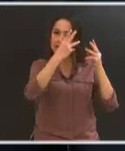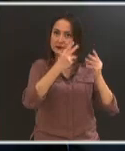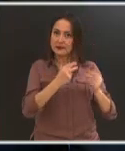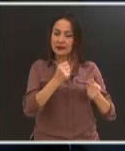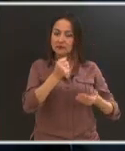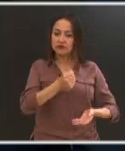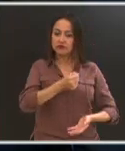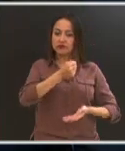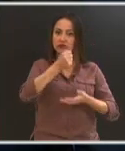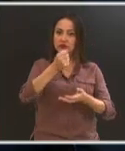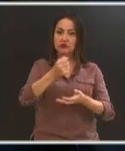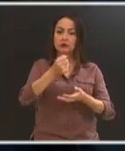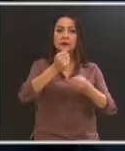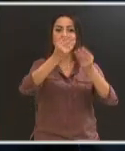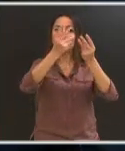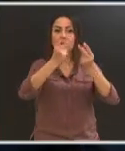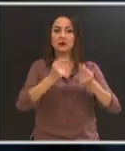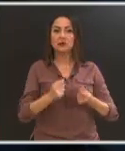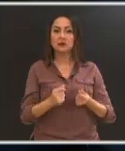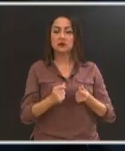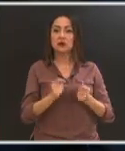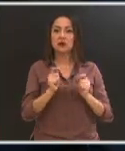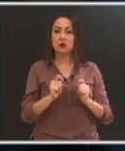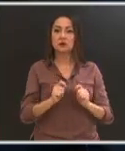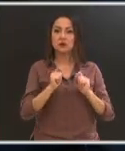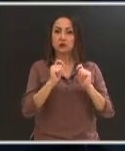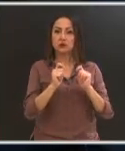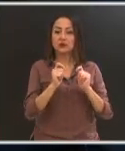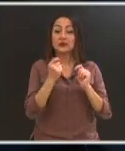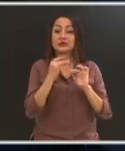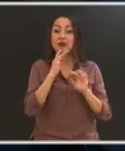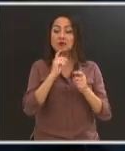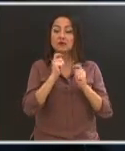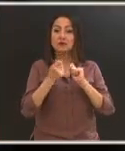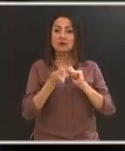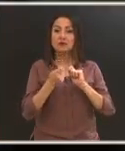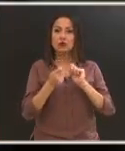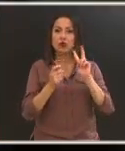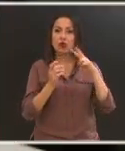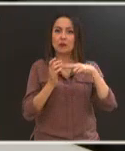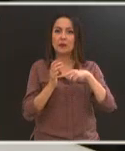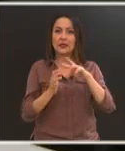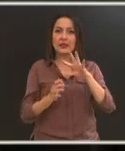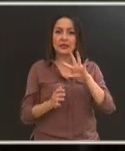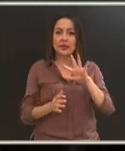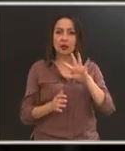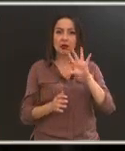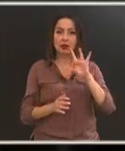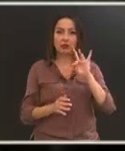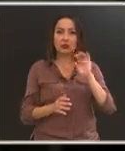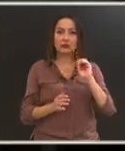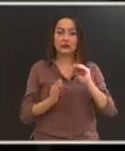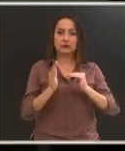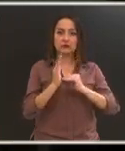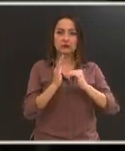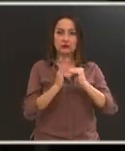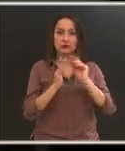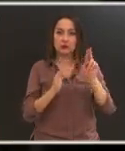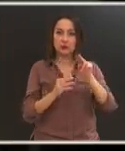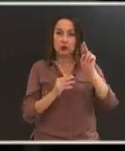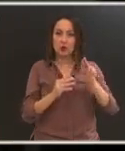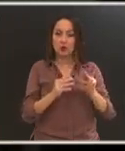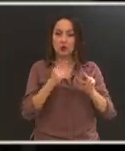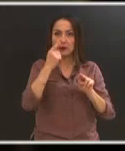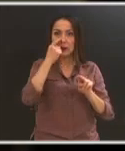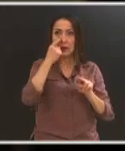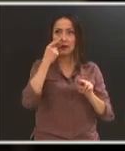destinar a el presupuesto de educación, lo cual se traduce en cerca de 2.580 millones de colones. Conversamos